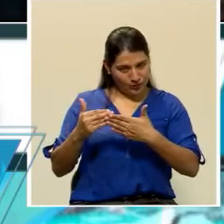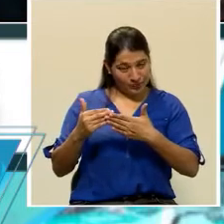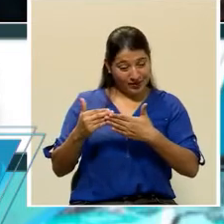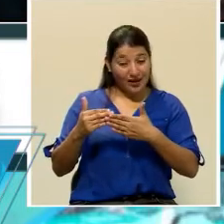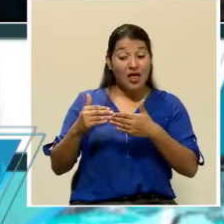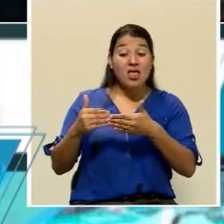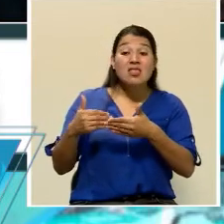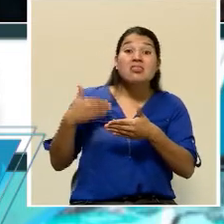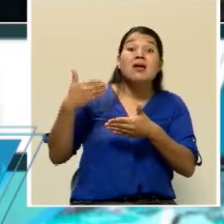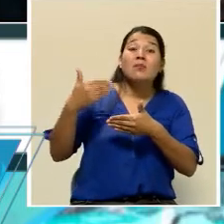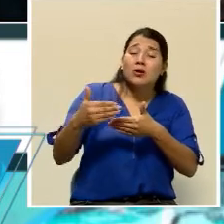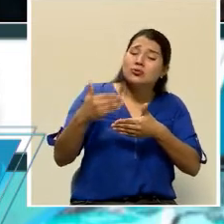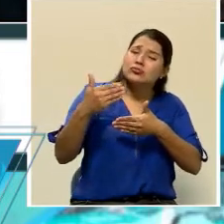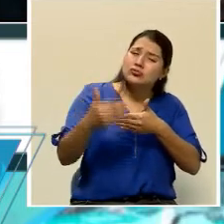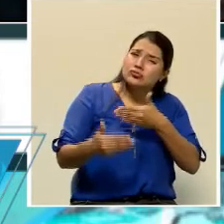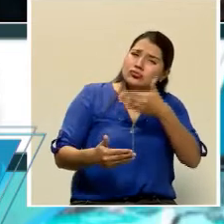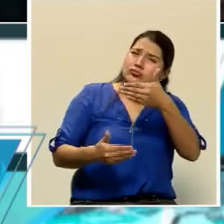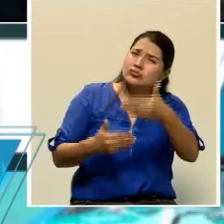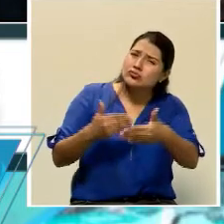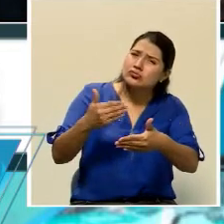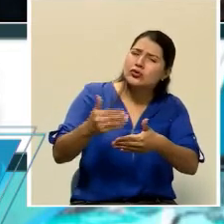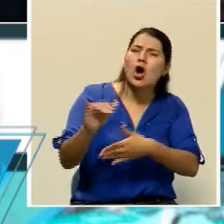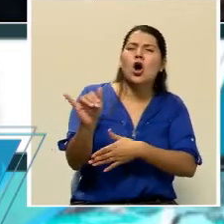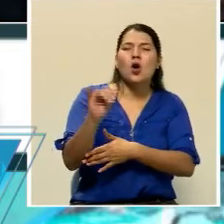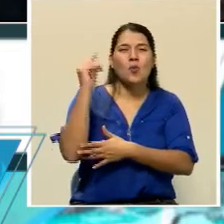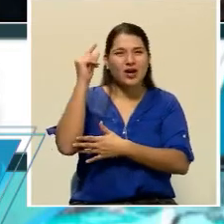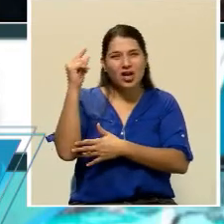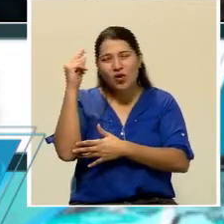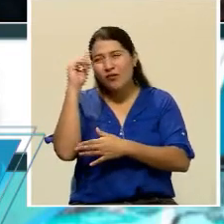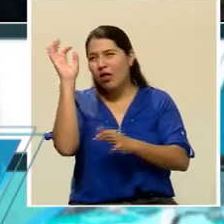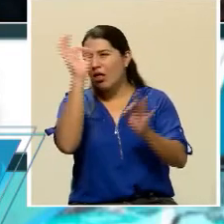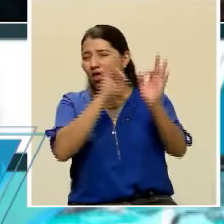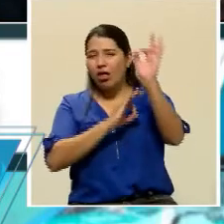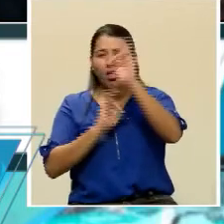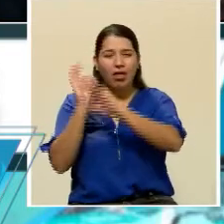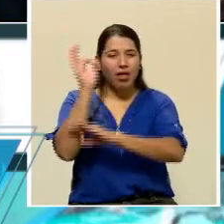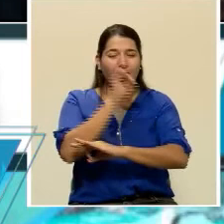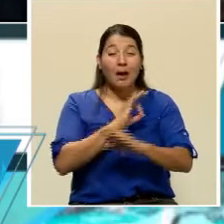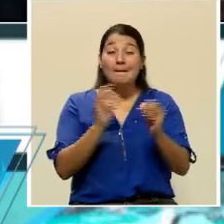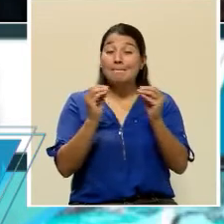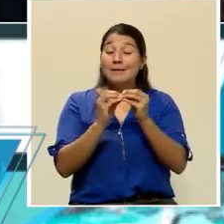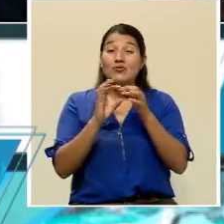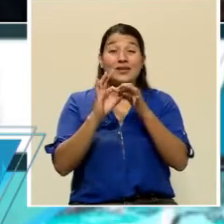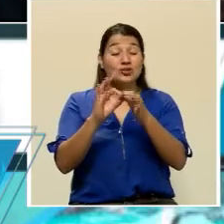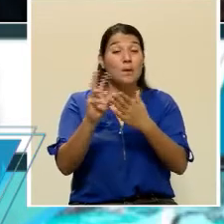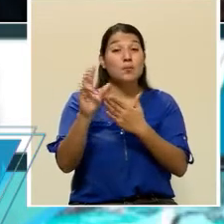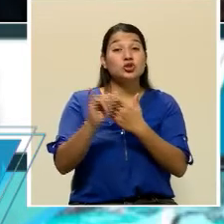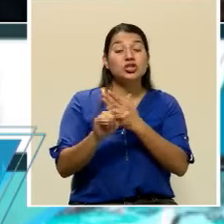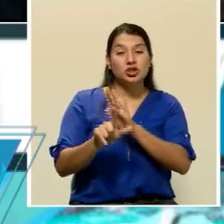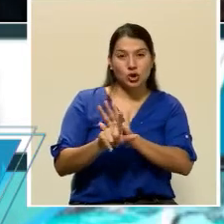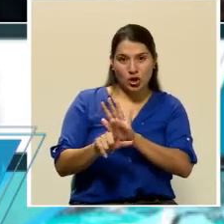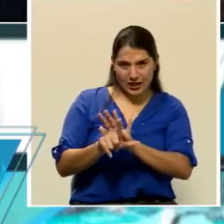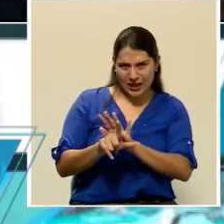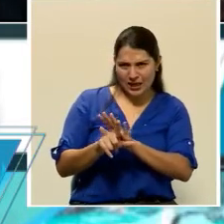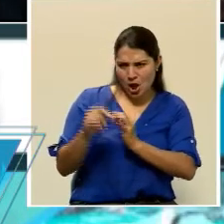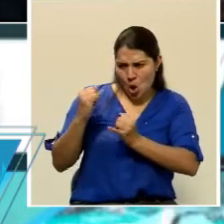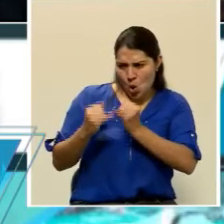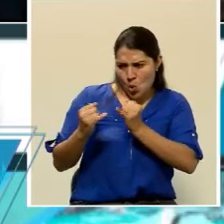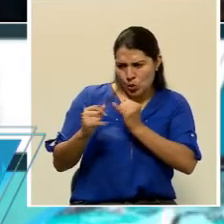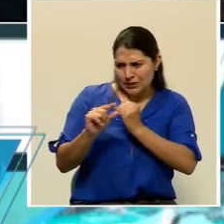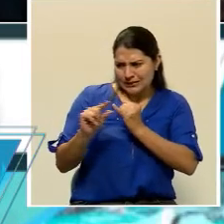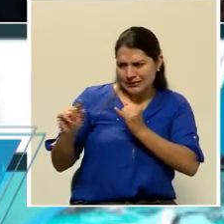el Ejecutivo ha divagado más sobre los proyectos de ley que le interesan. En las últimas semanas ha hecho más